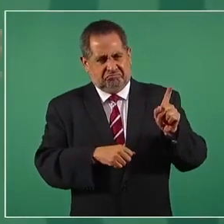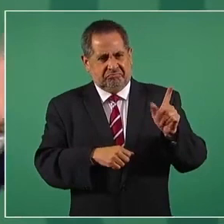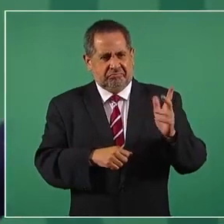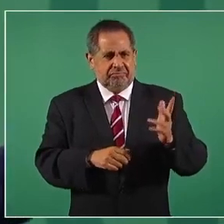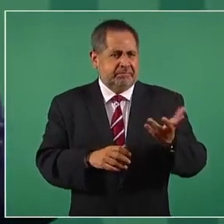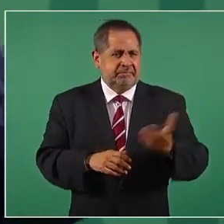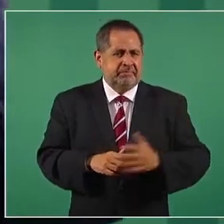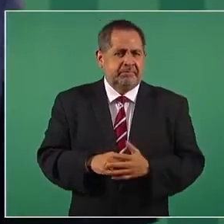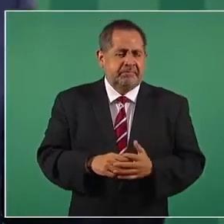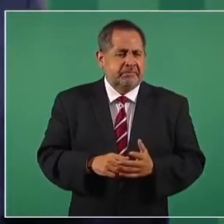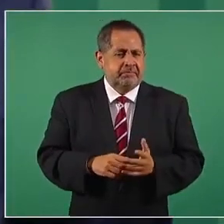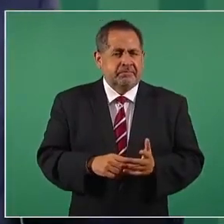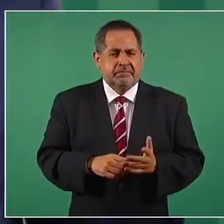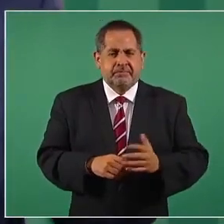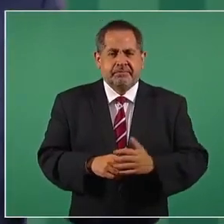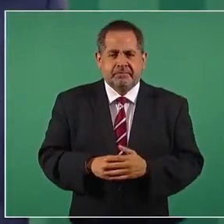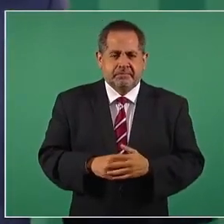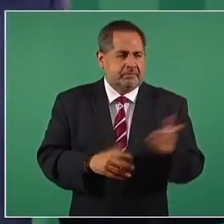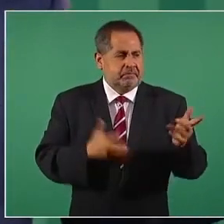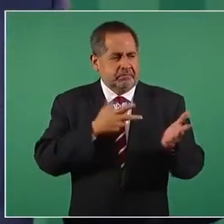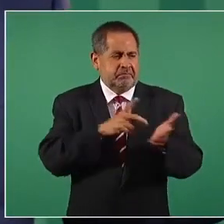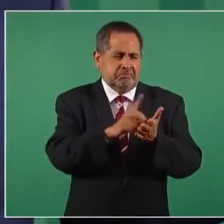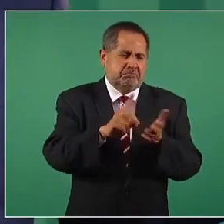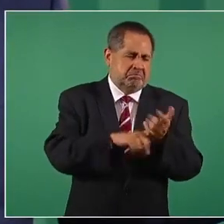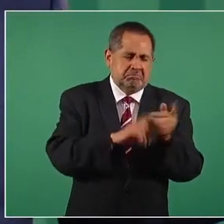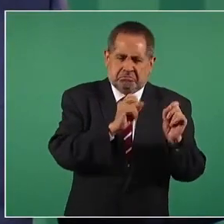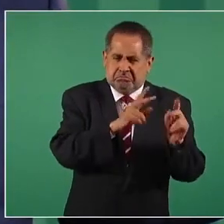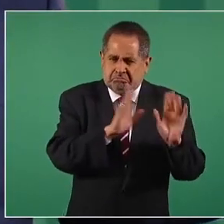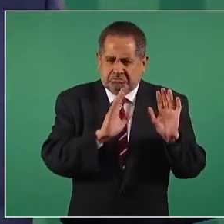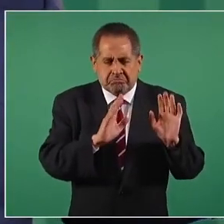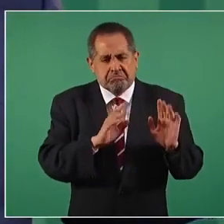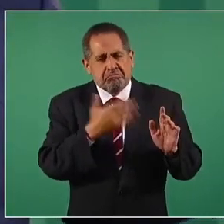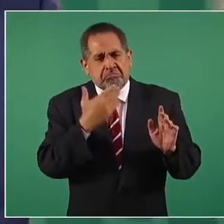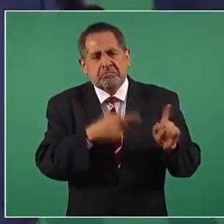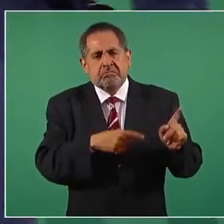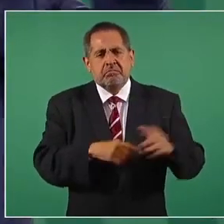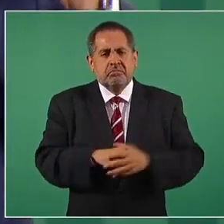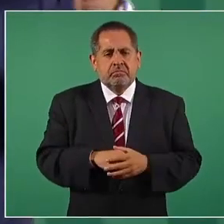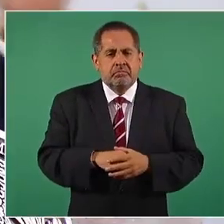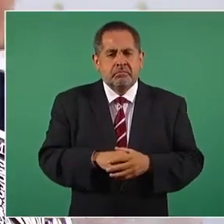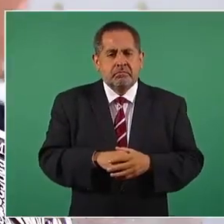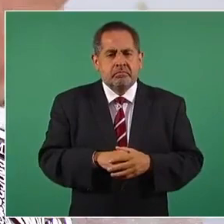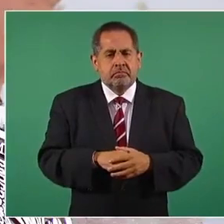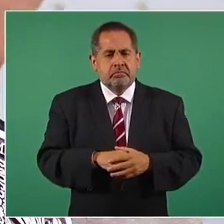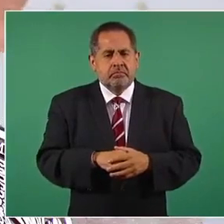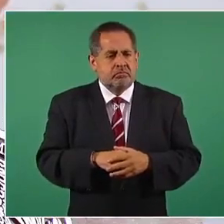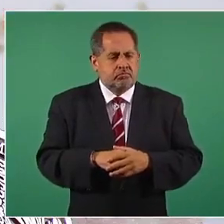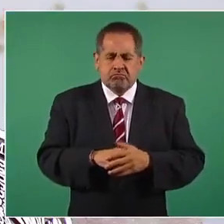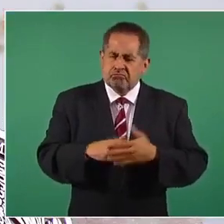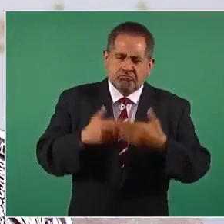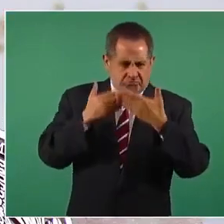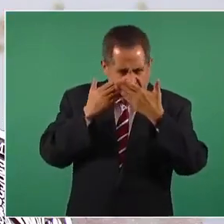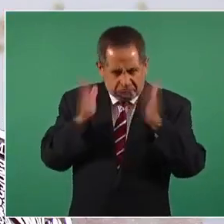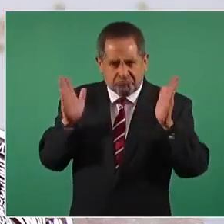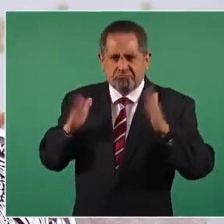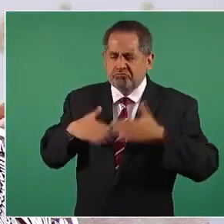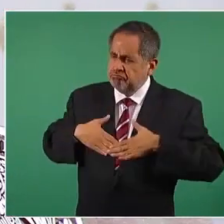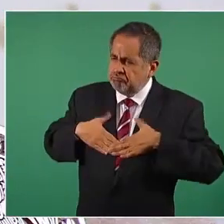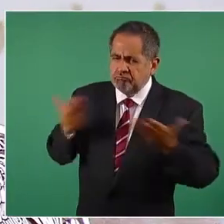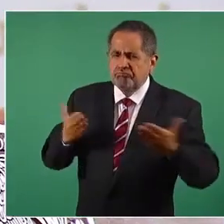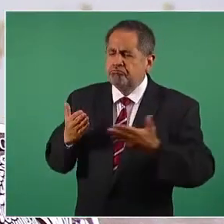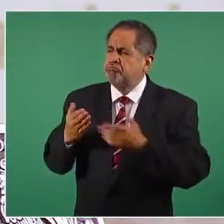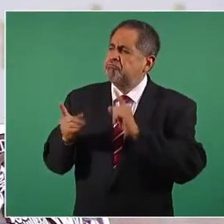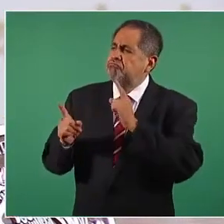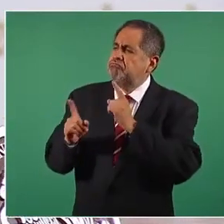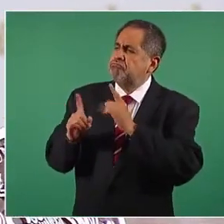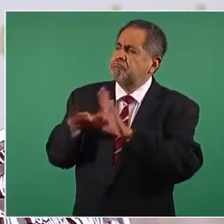pues además de que tienen su derecho y es legítimo, se manifestaran en contra de nosotros. Los